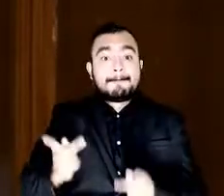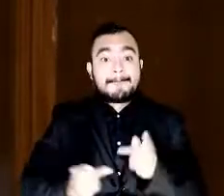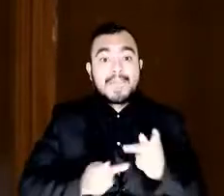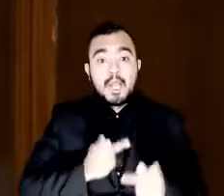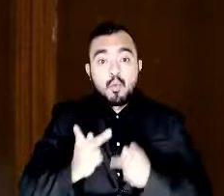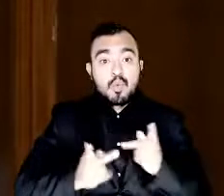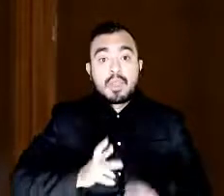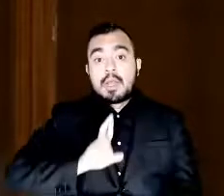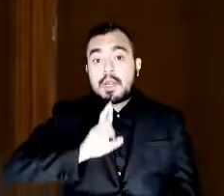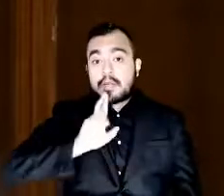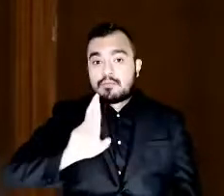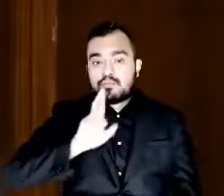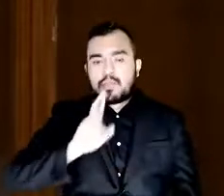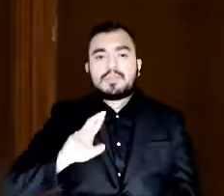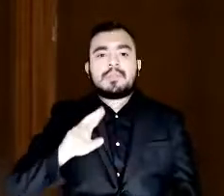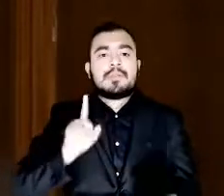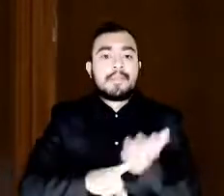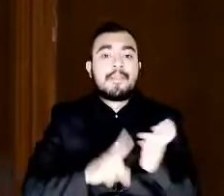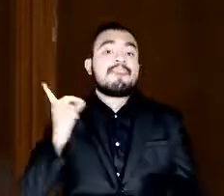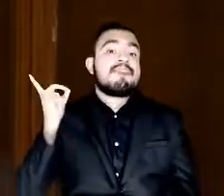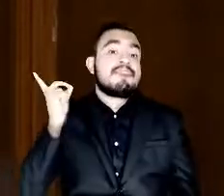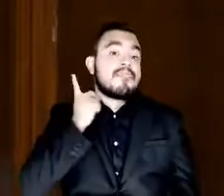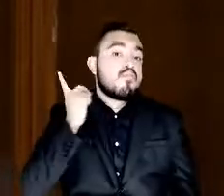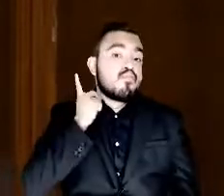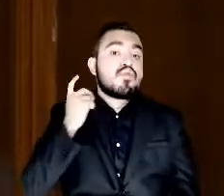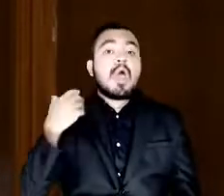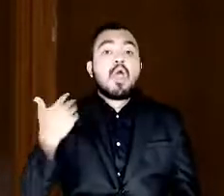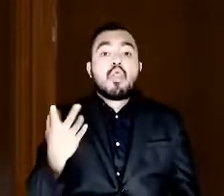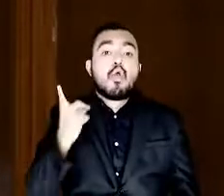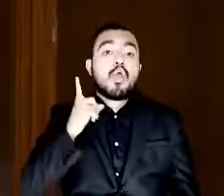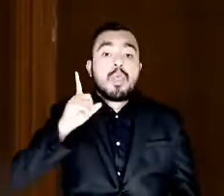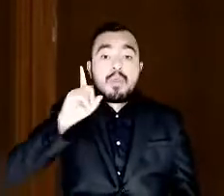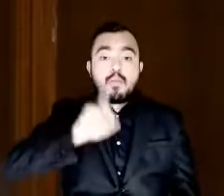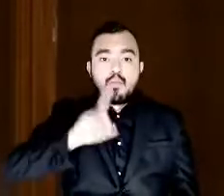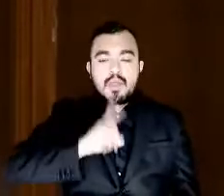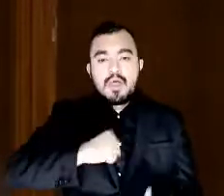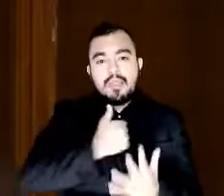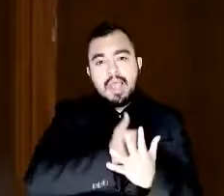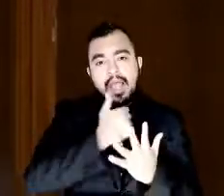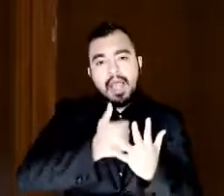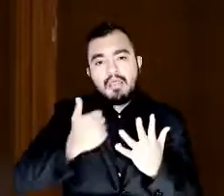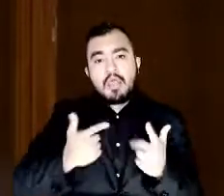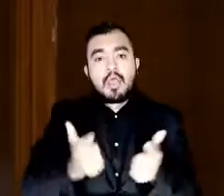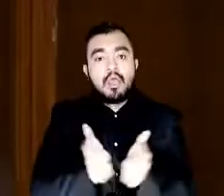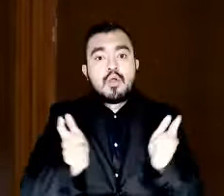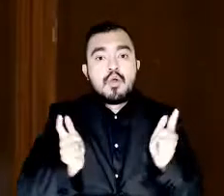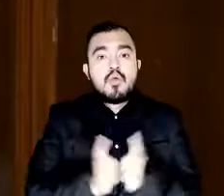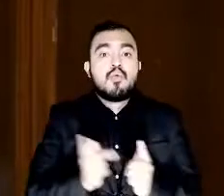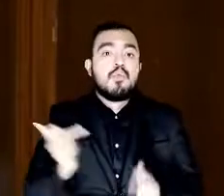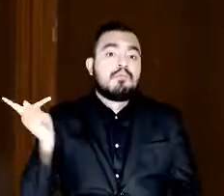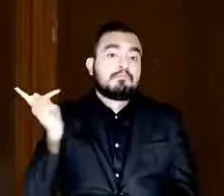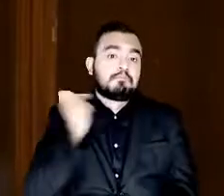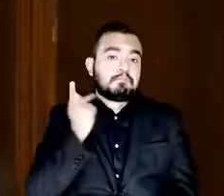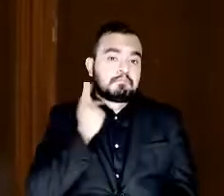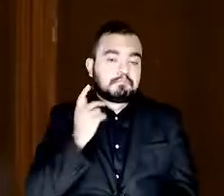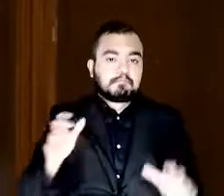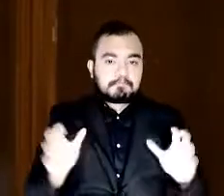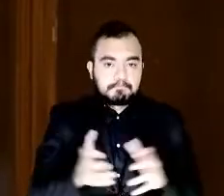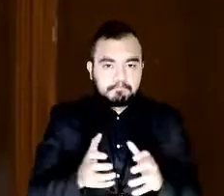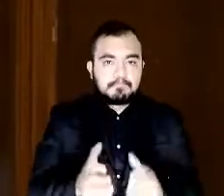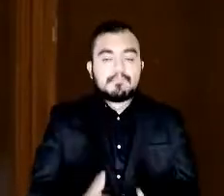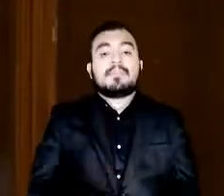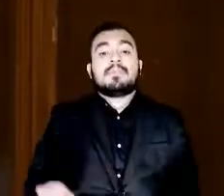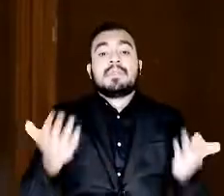y respuestas participará un diputado o una diputada de cada grupo parlamentario 3 las participaciones